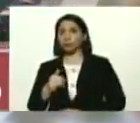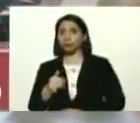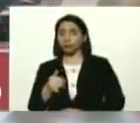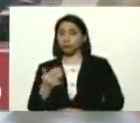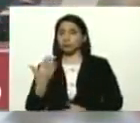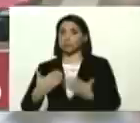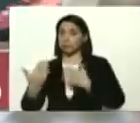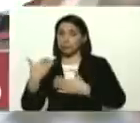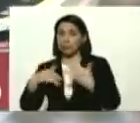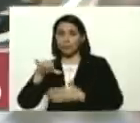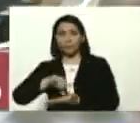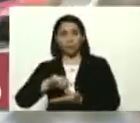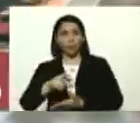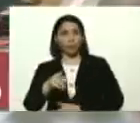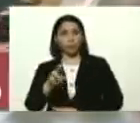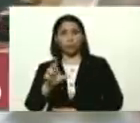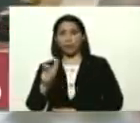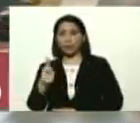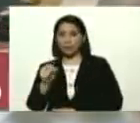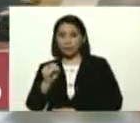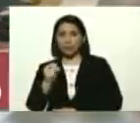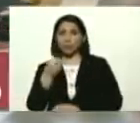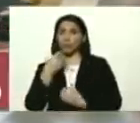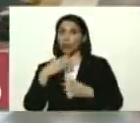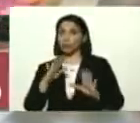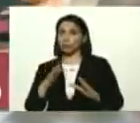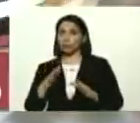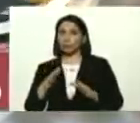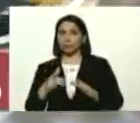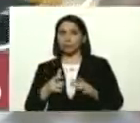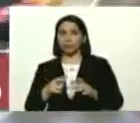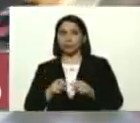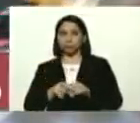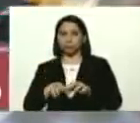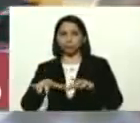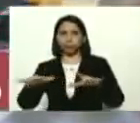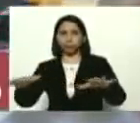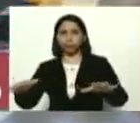anteriores, que este foco del mercado de las pulgas, bueno, se ha extendido al estado Trujillo,